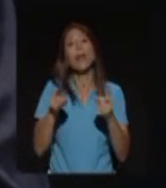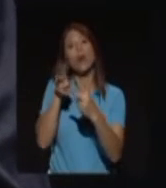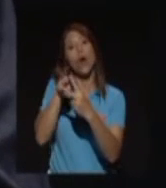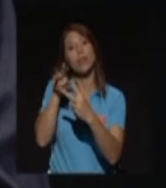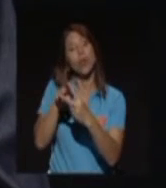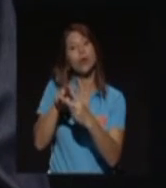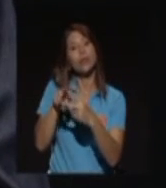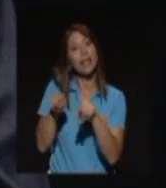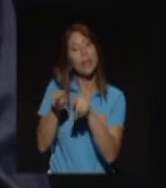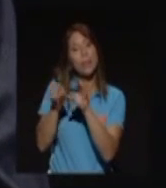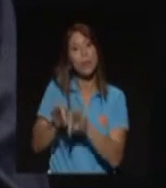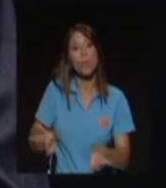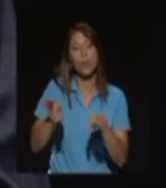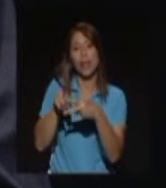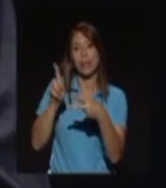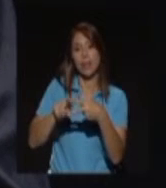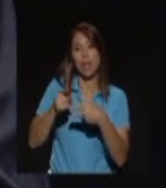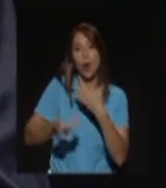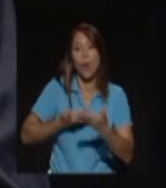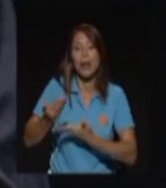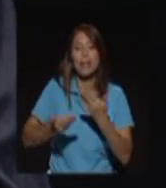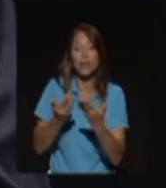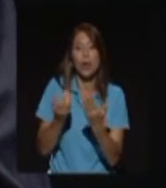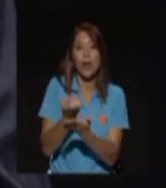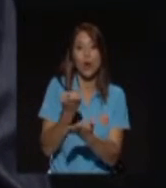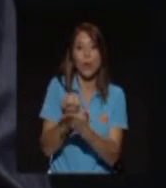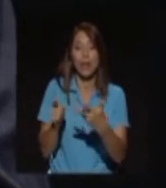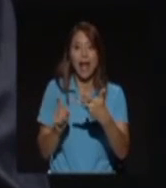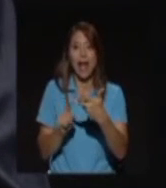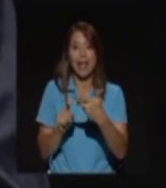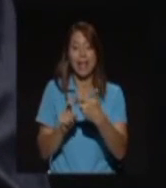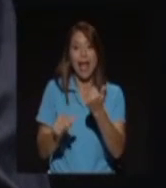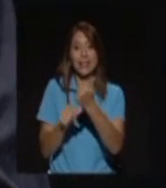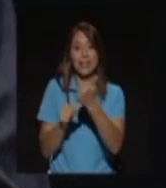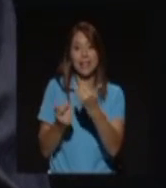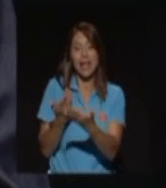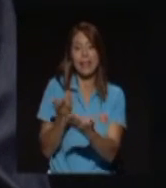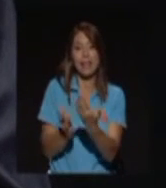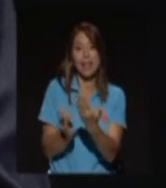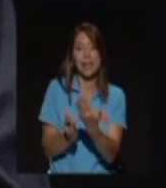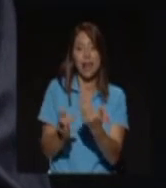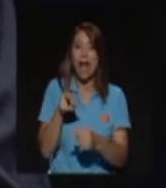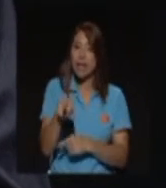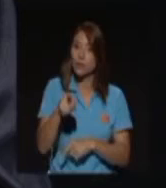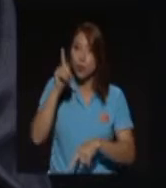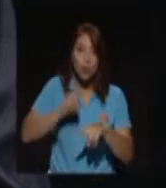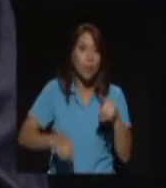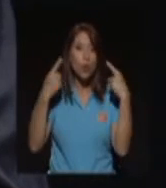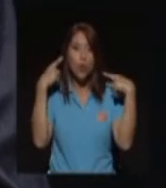cooperación económica y la asistencia técnica, eso no se ha podido